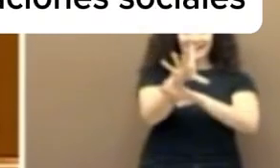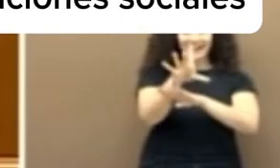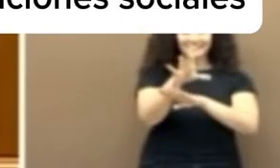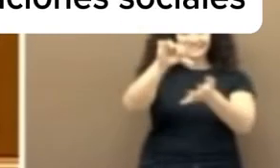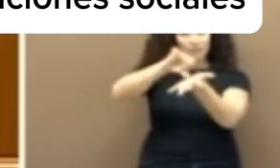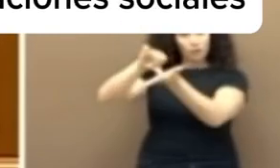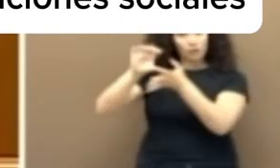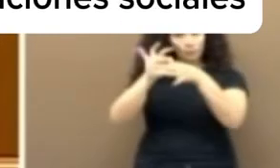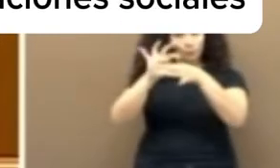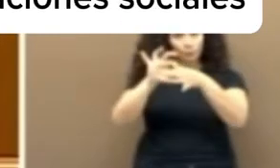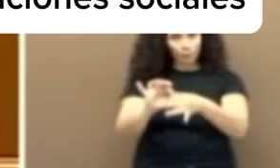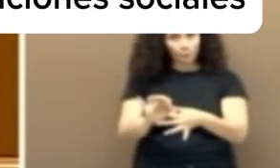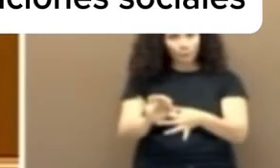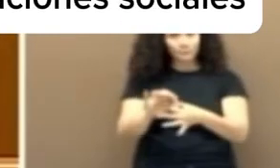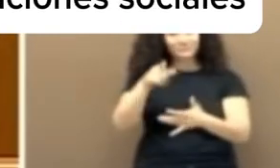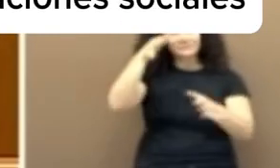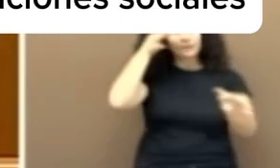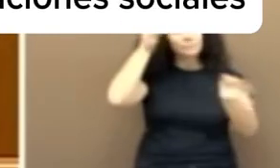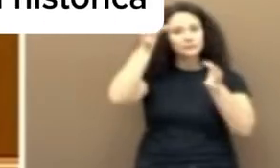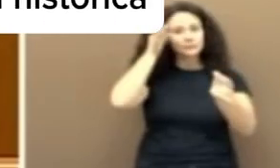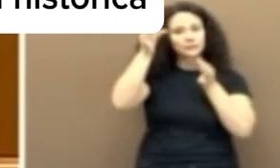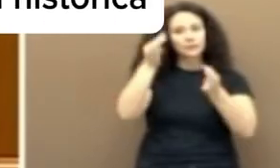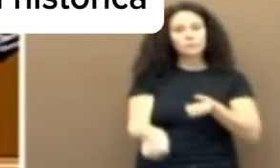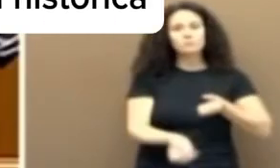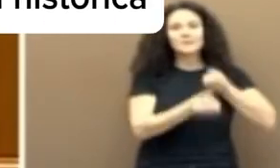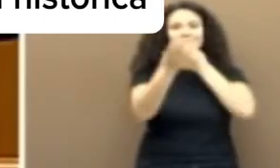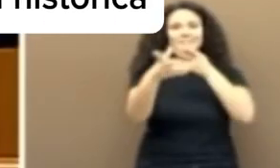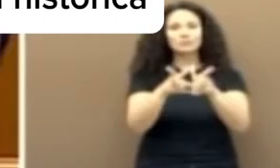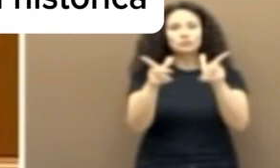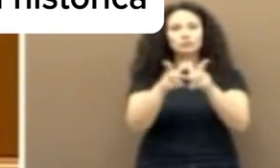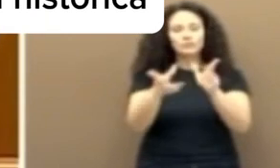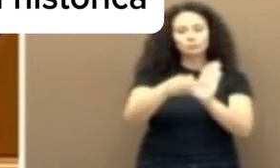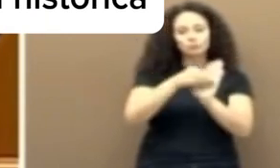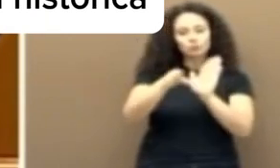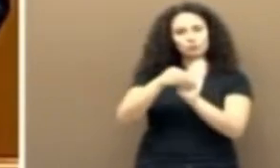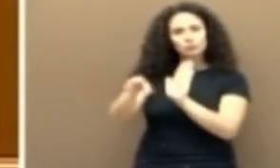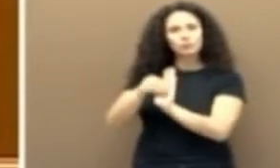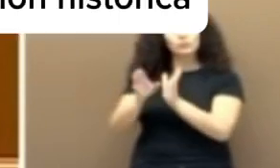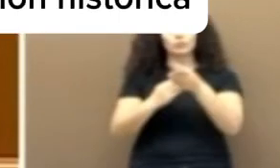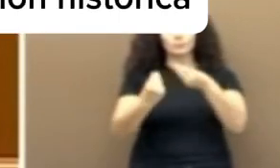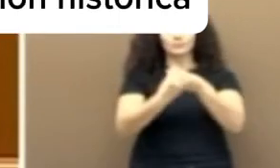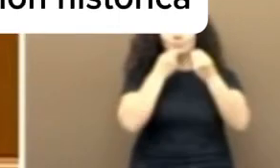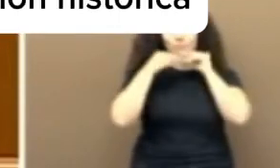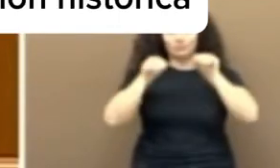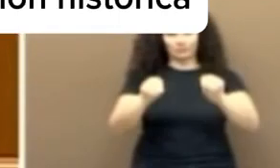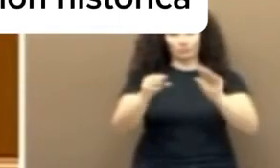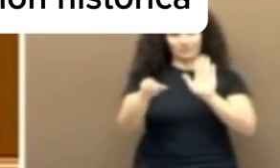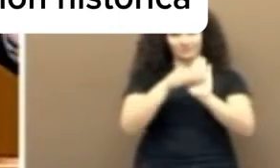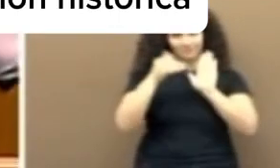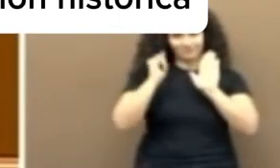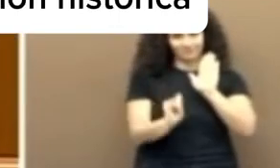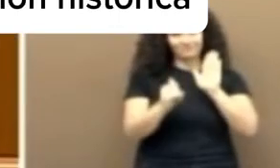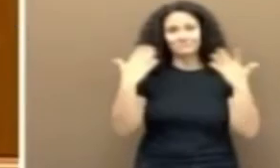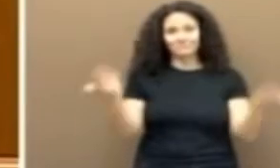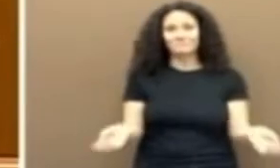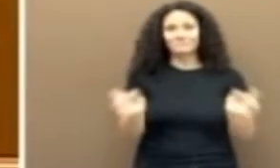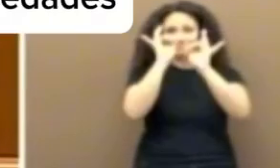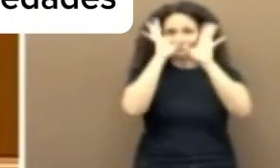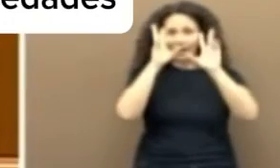esas peculiaridades de sus manifestaciones sociales se recogen en la documentación histórica. Evidentemente, la propia investigación